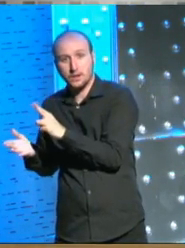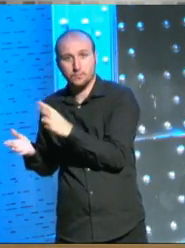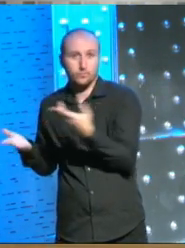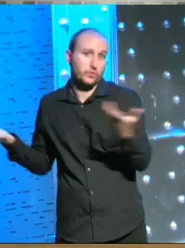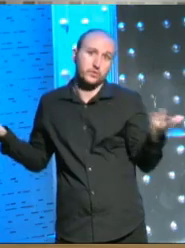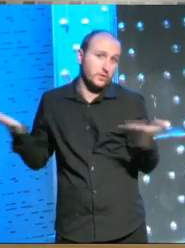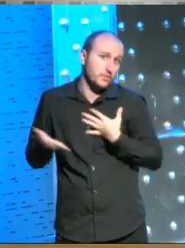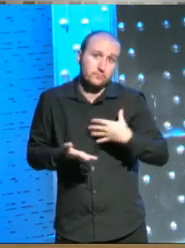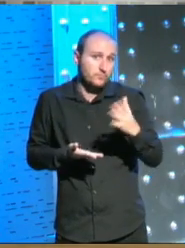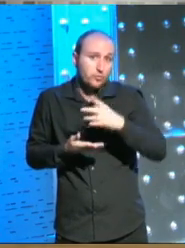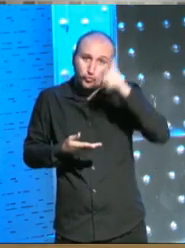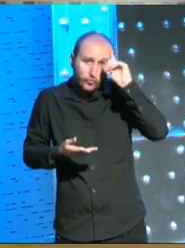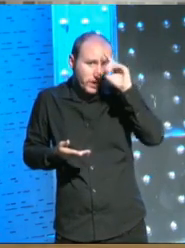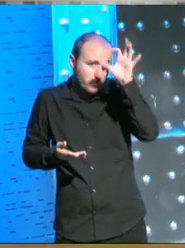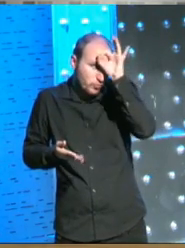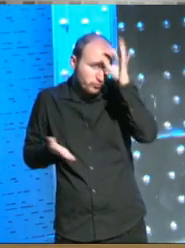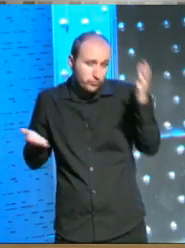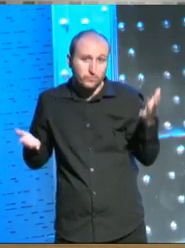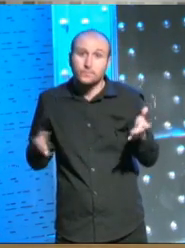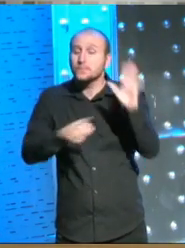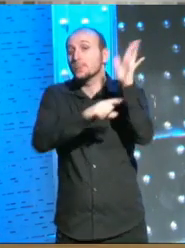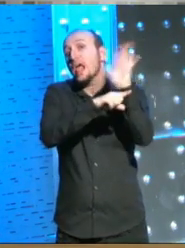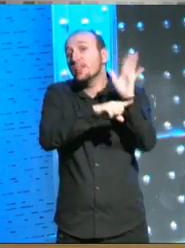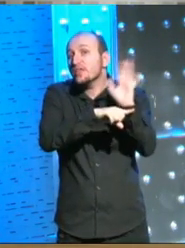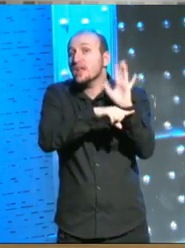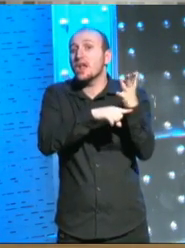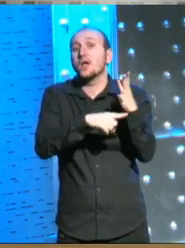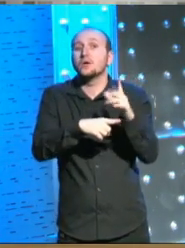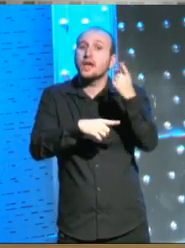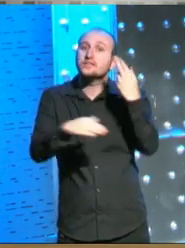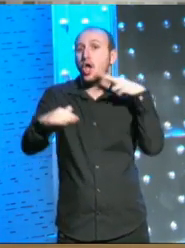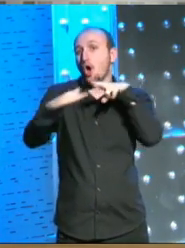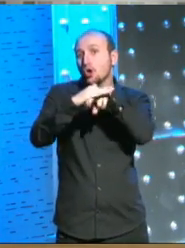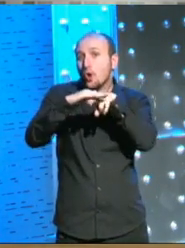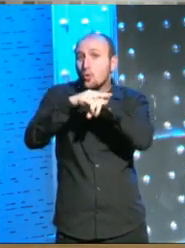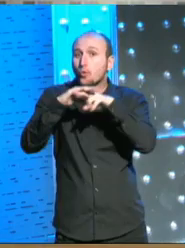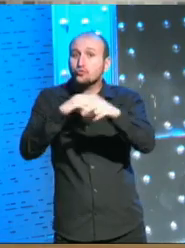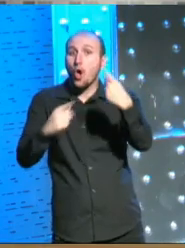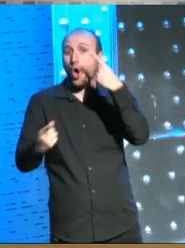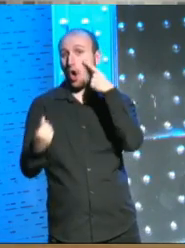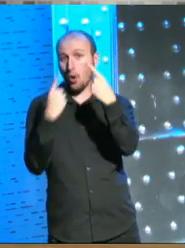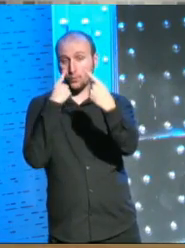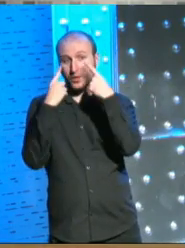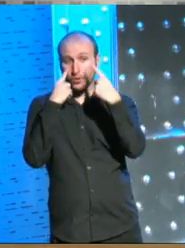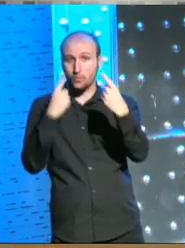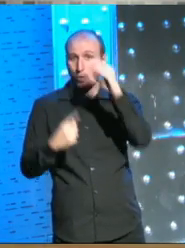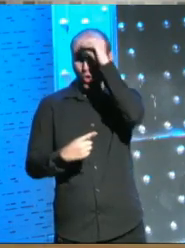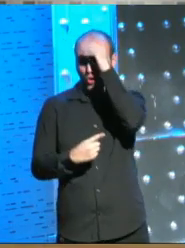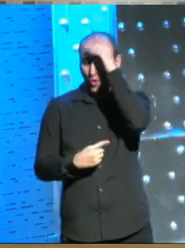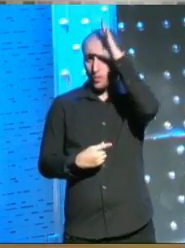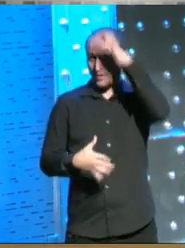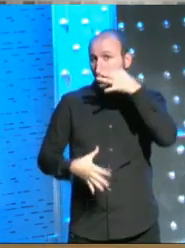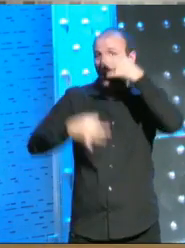sabemos. El cine como instrumento óptico de conocimiento de la realidad